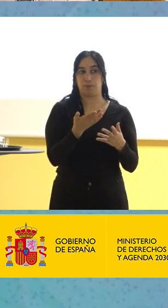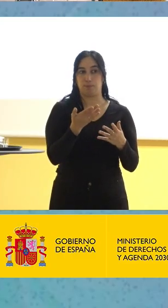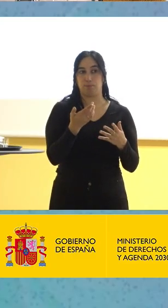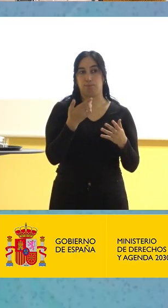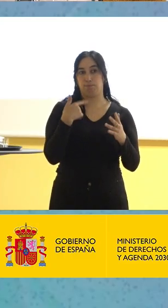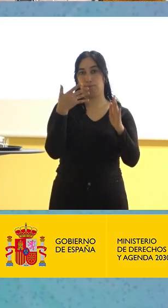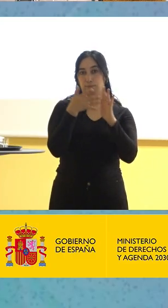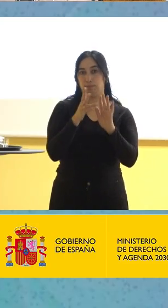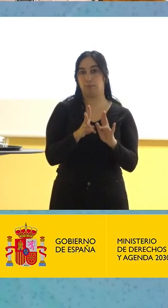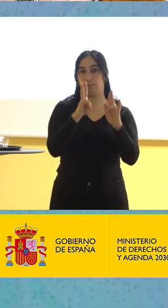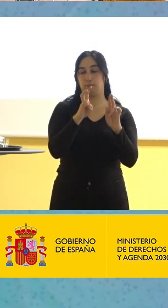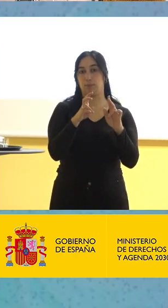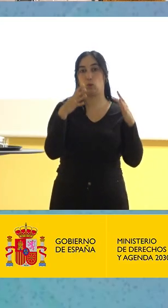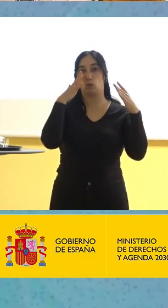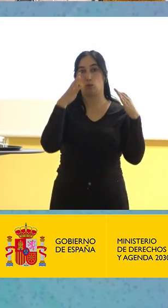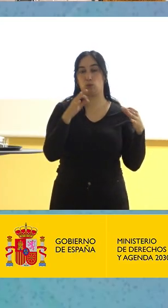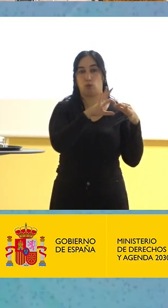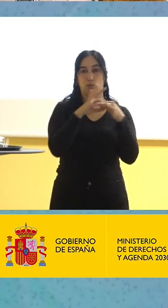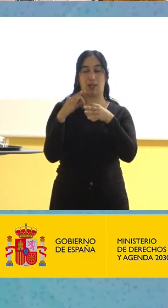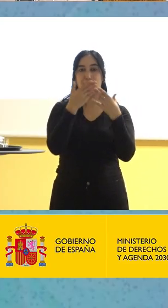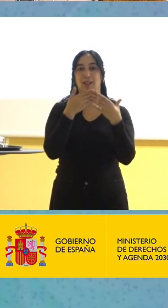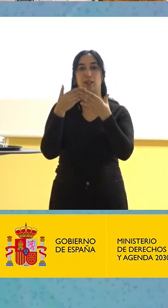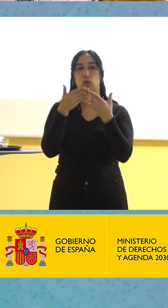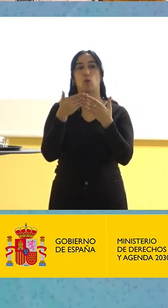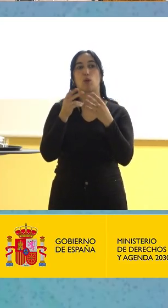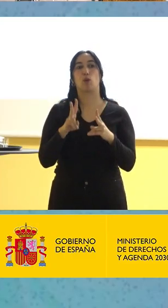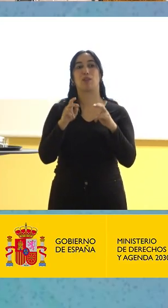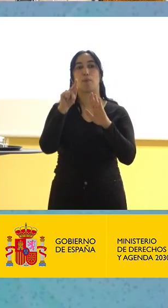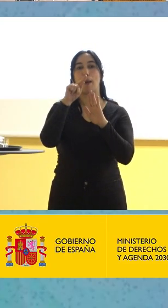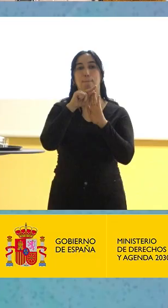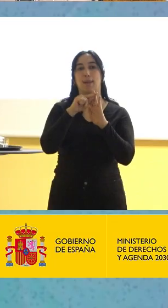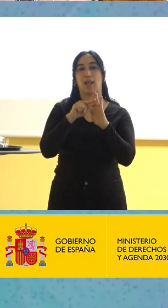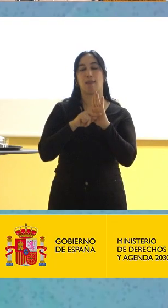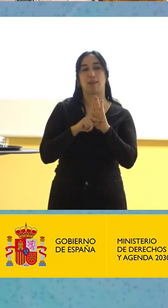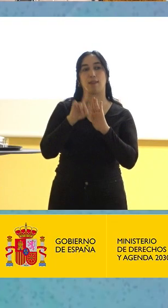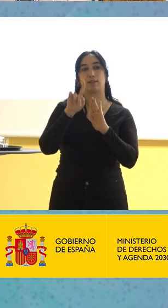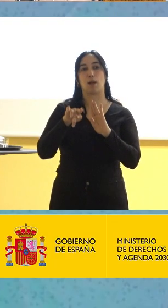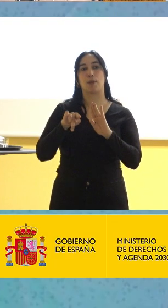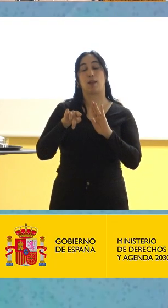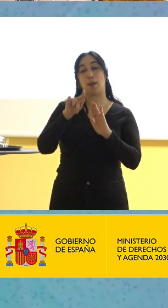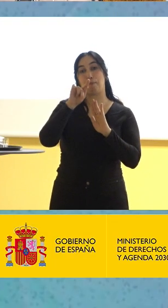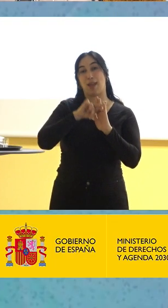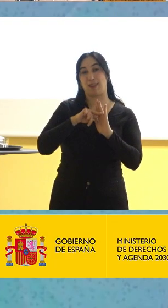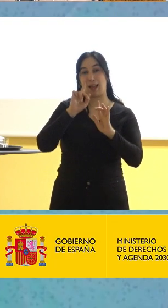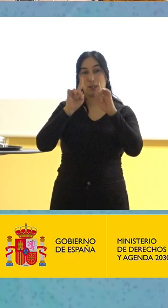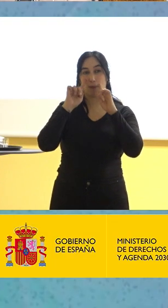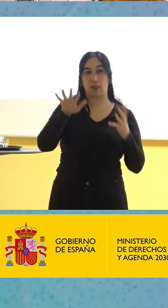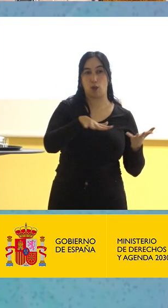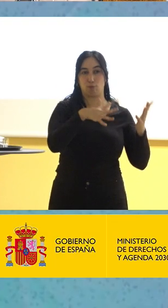que voy a contar tiene que ver precisamente con este estudio sobre las medidas y la implantación de las medidas de